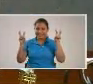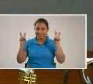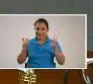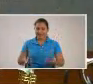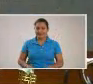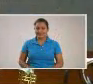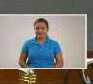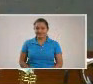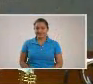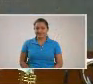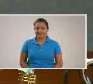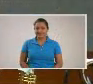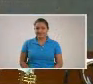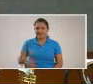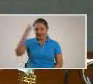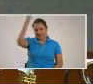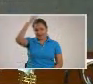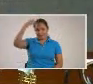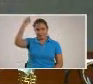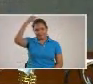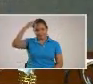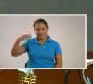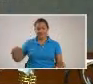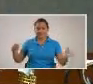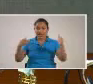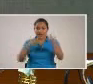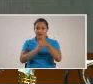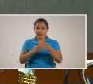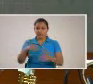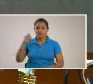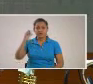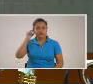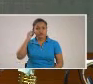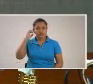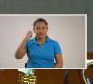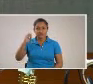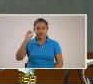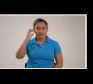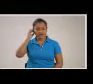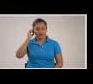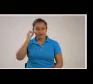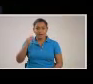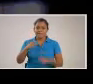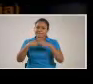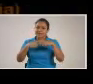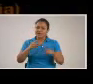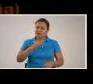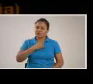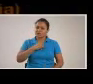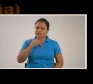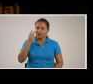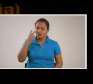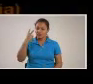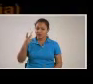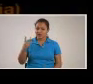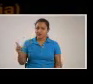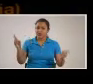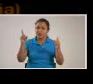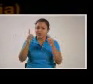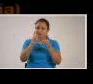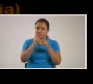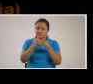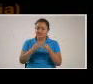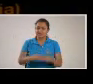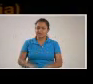título: la profecía contra Gog. Pero yo quiero verlo desde la perspectiva de